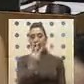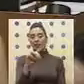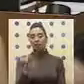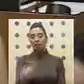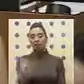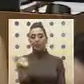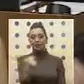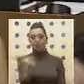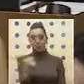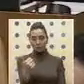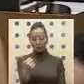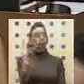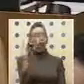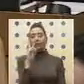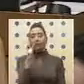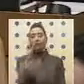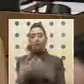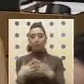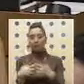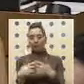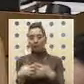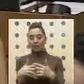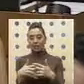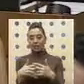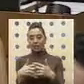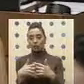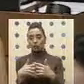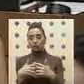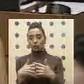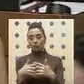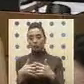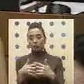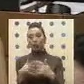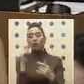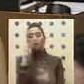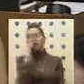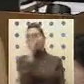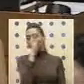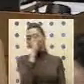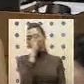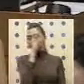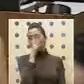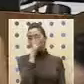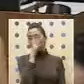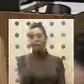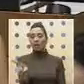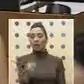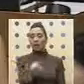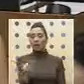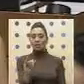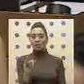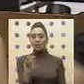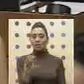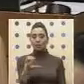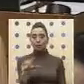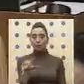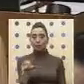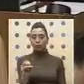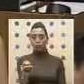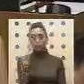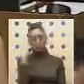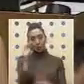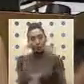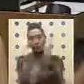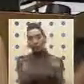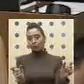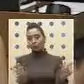33,6 sin ningún mecanismo, lo cual habla de la burla que significaba el CIPCO para la gente